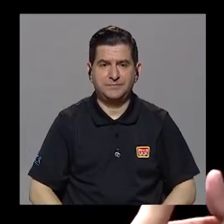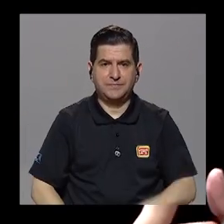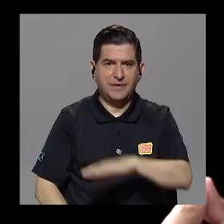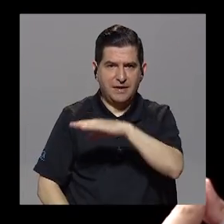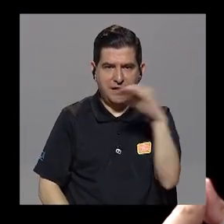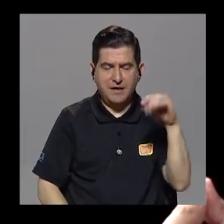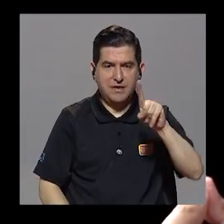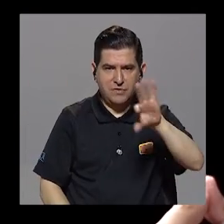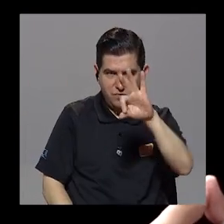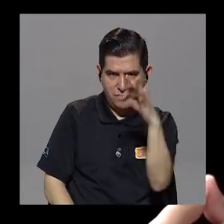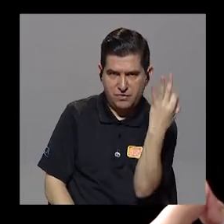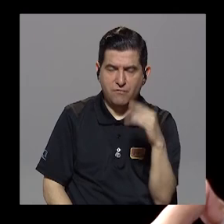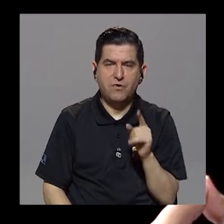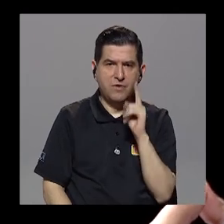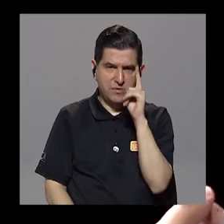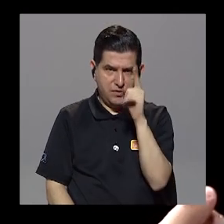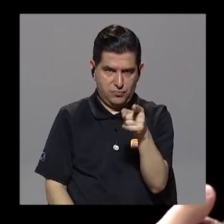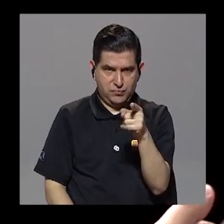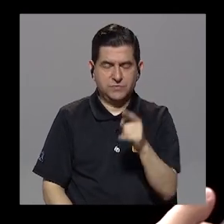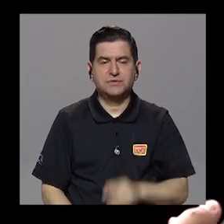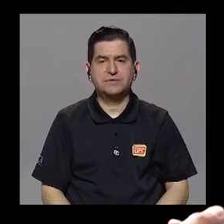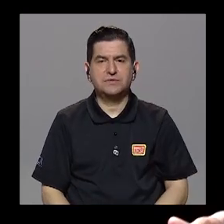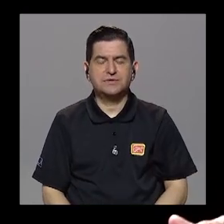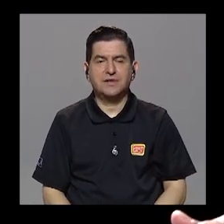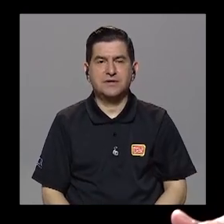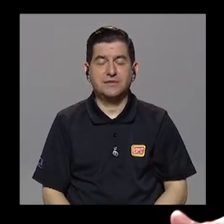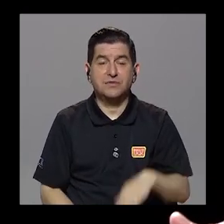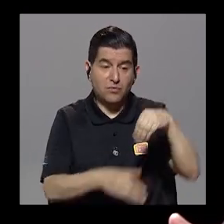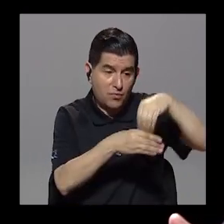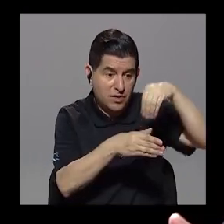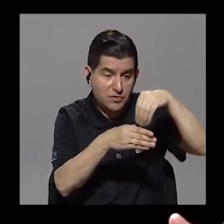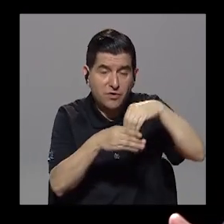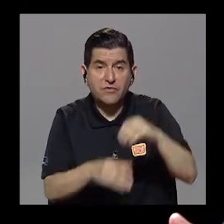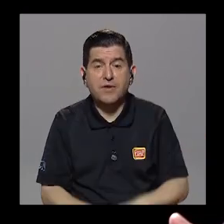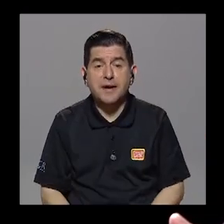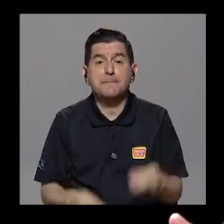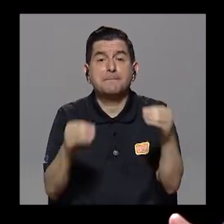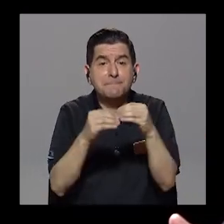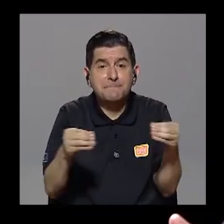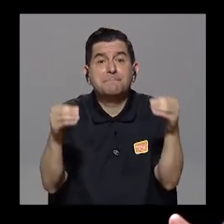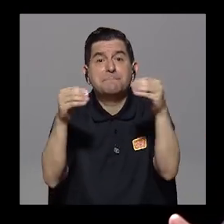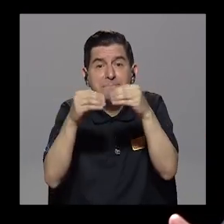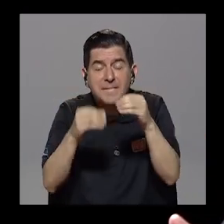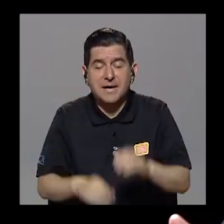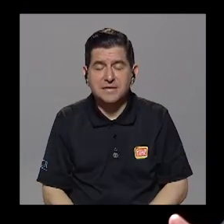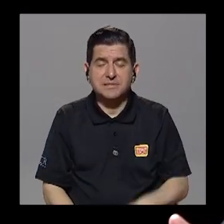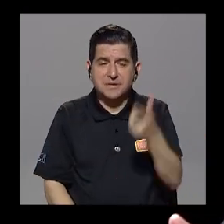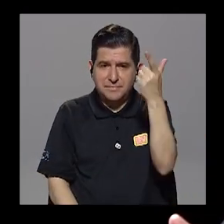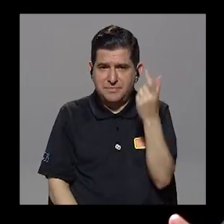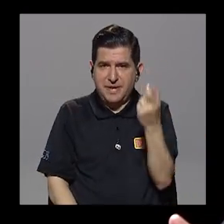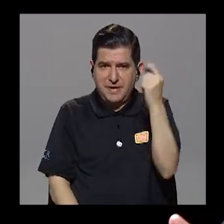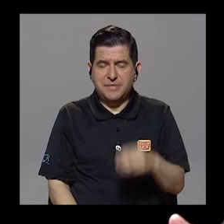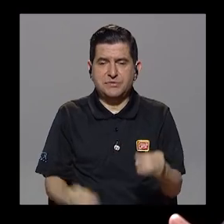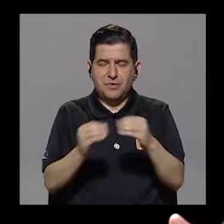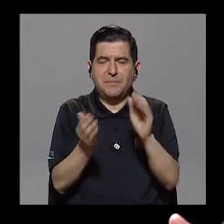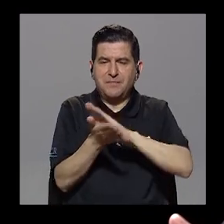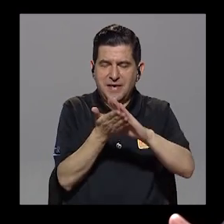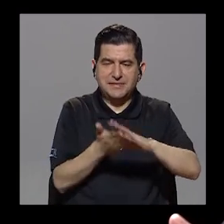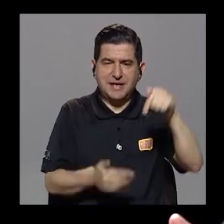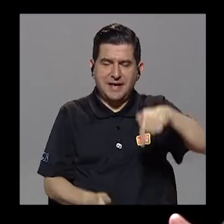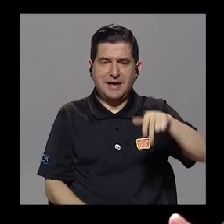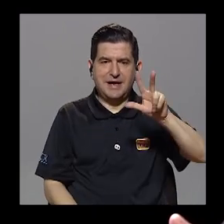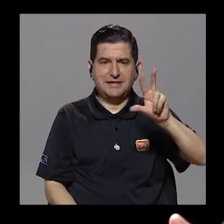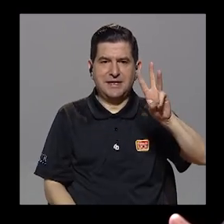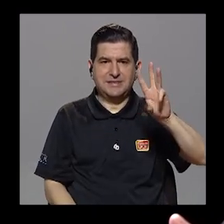Y cómo, de algún modo, usted cada vez que ahorra va a tener que guardar un poquito más para que su pensión sea más digna.